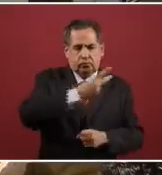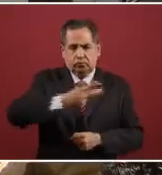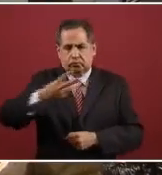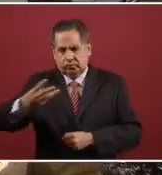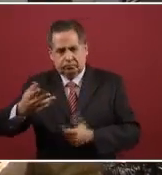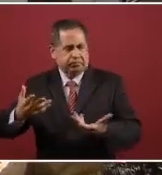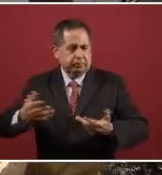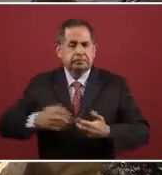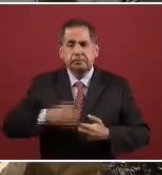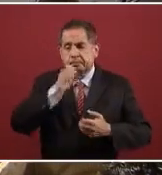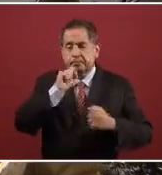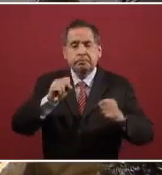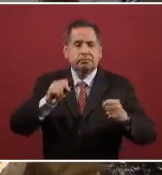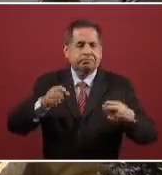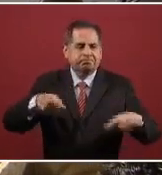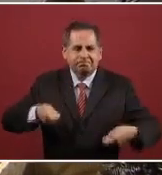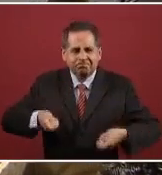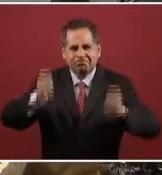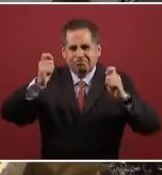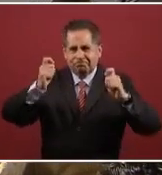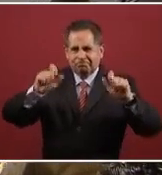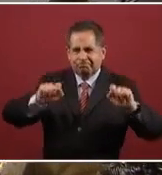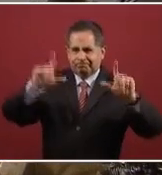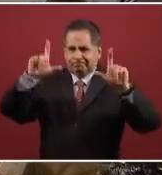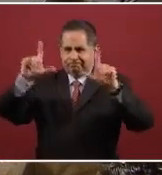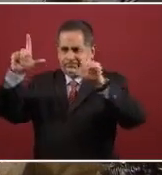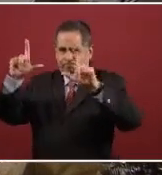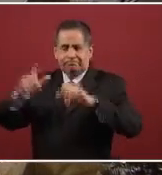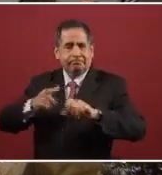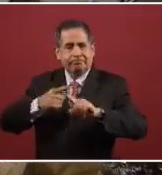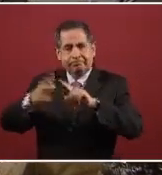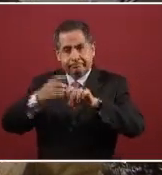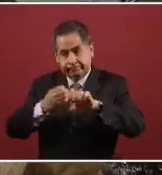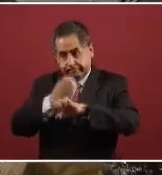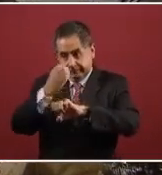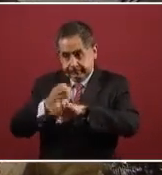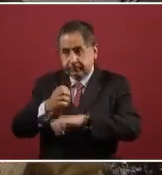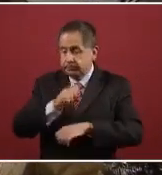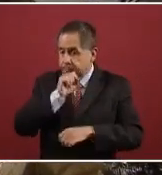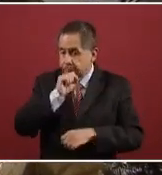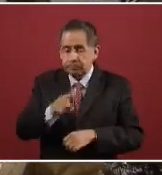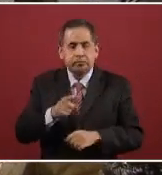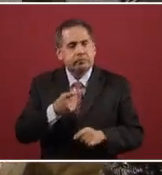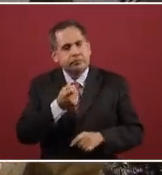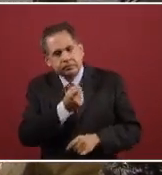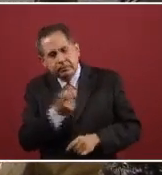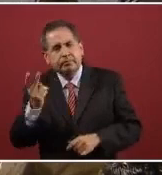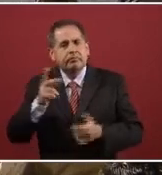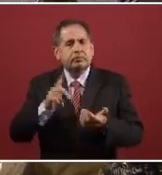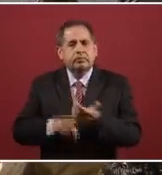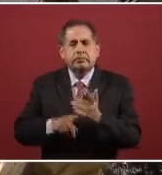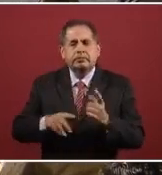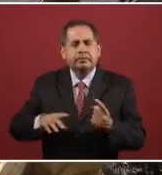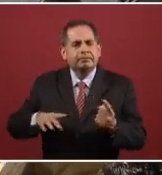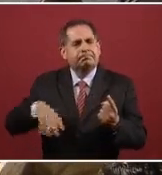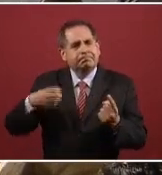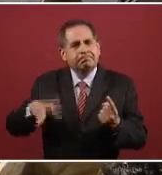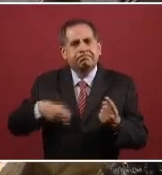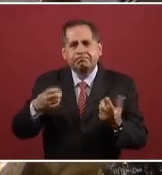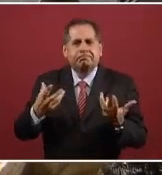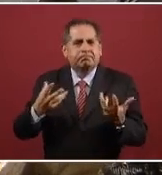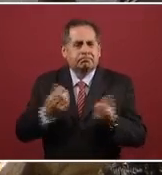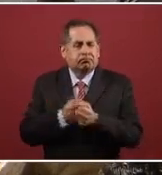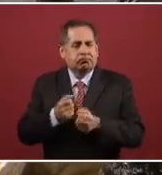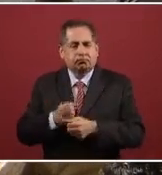los cuadros alegóricos de los estados y también la participación de aquellos esfuerzos que se hacen en conjunto con